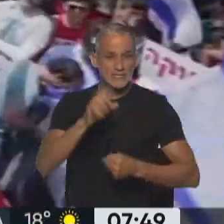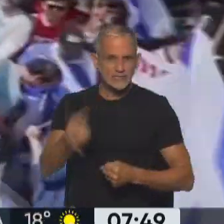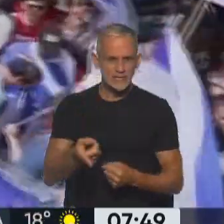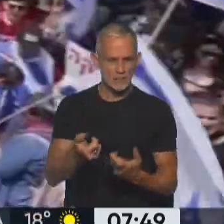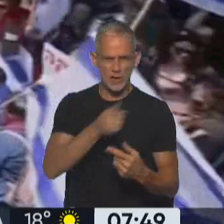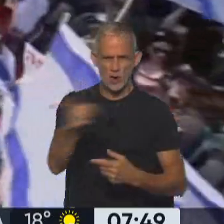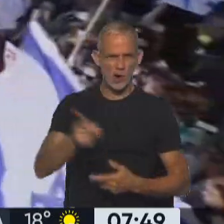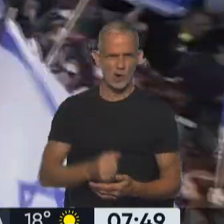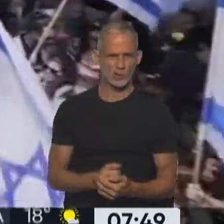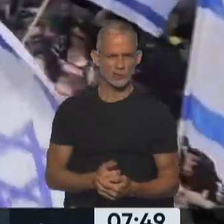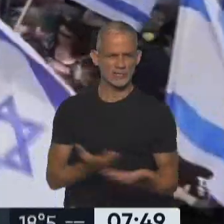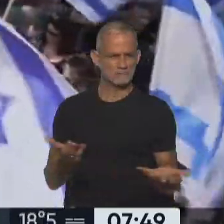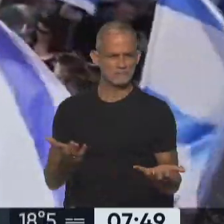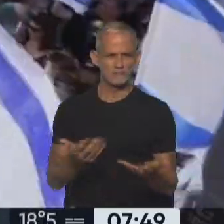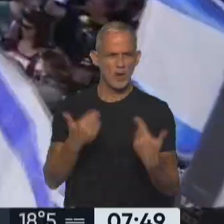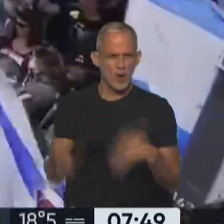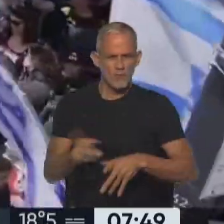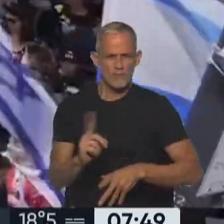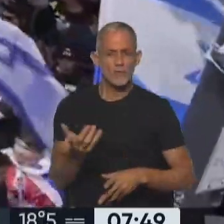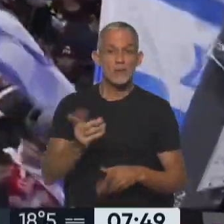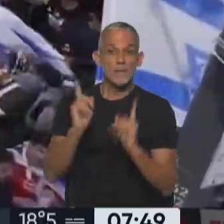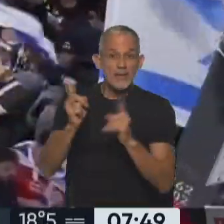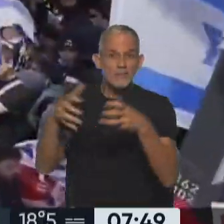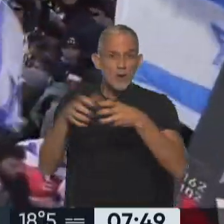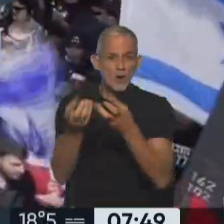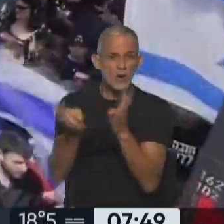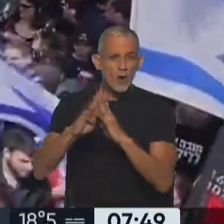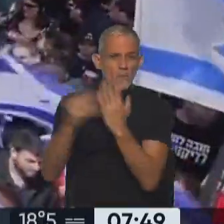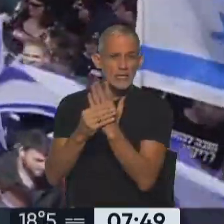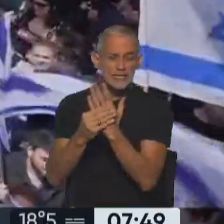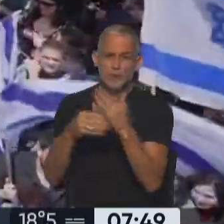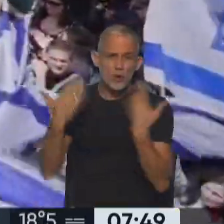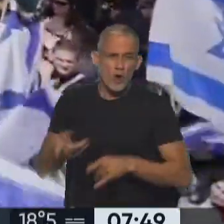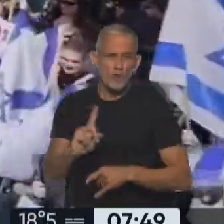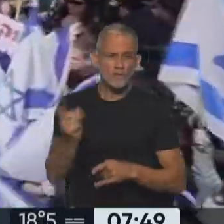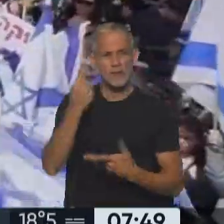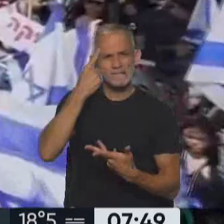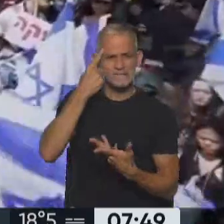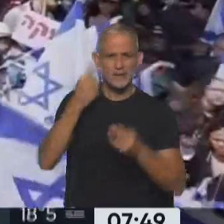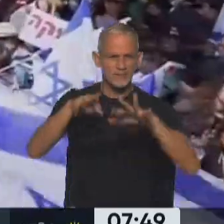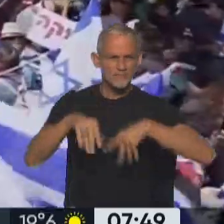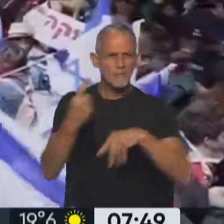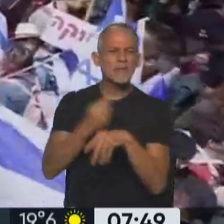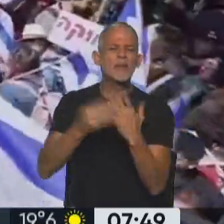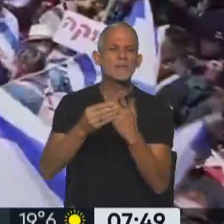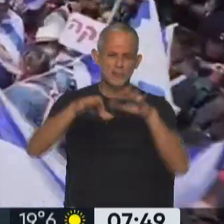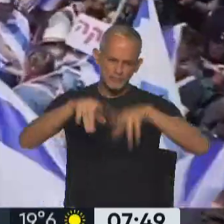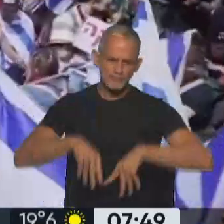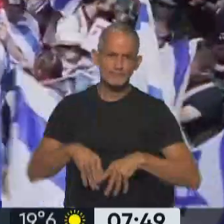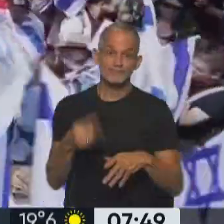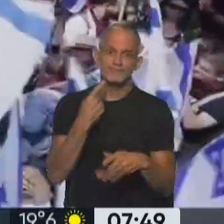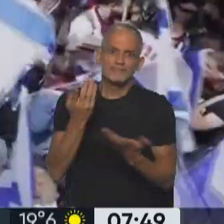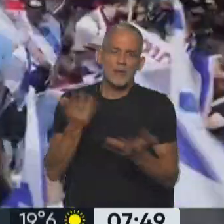tenemos que contar, oposición dentro de su mismo gabinete. Se está esperando que redacte Netanyahu una carta en